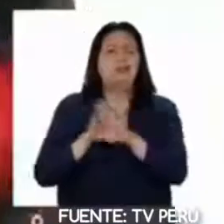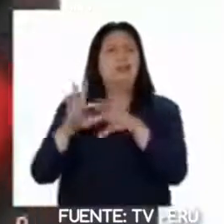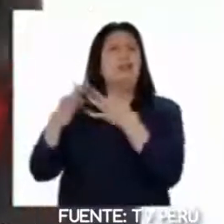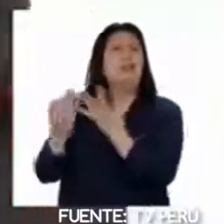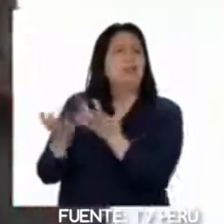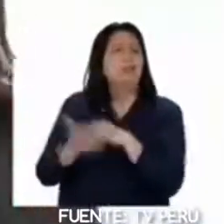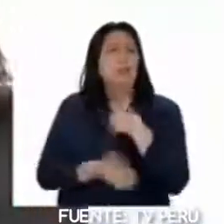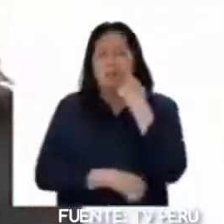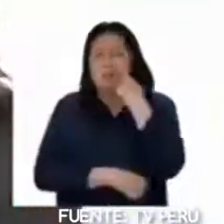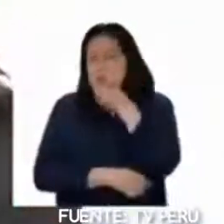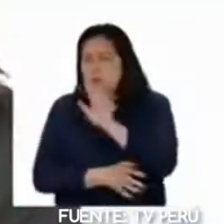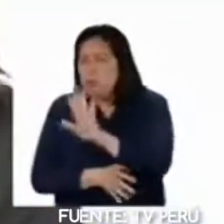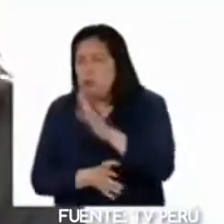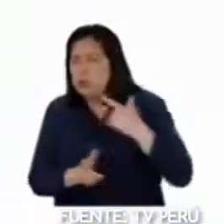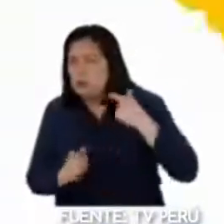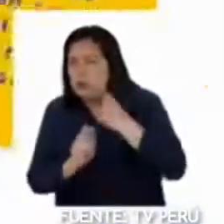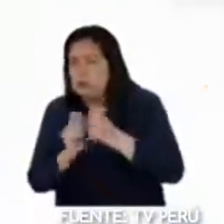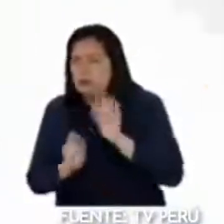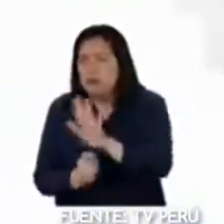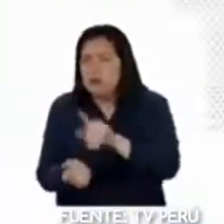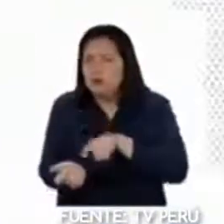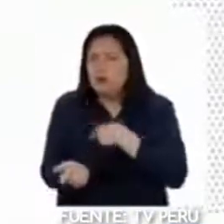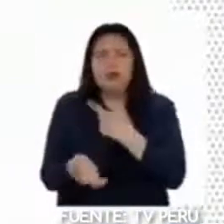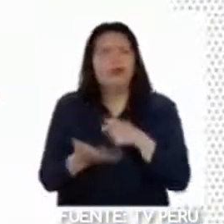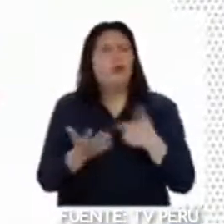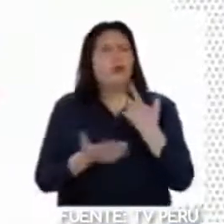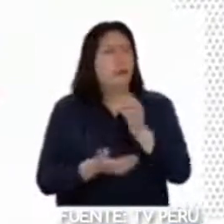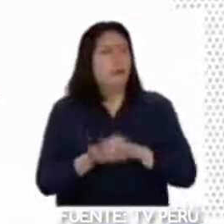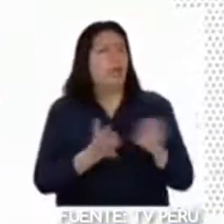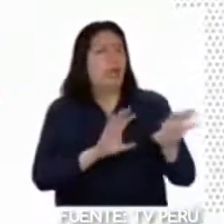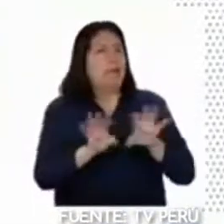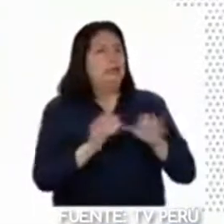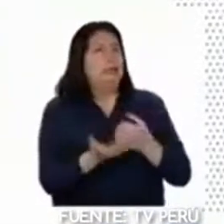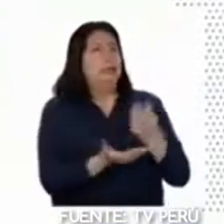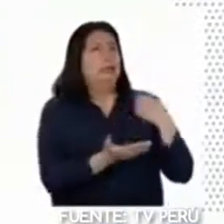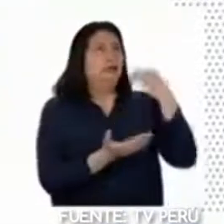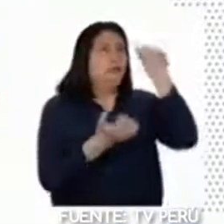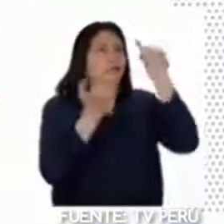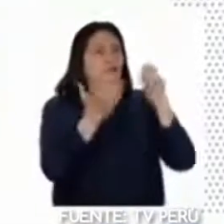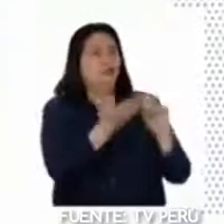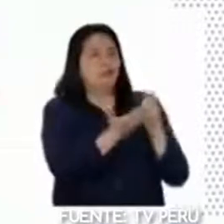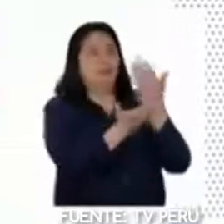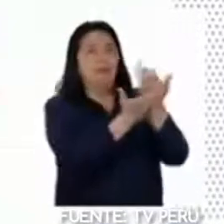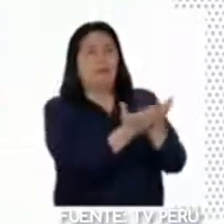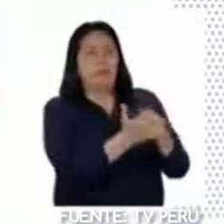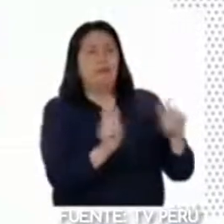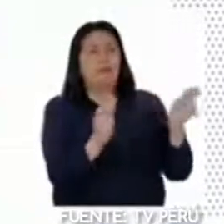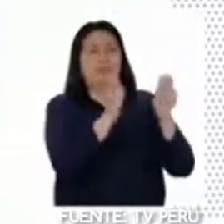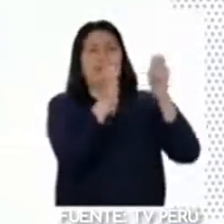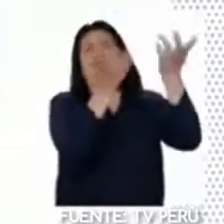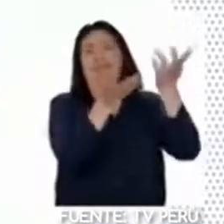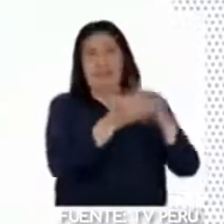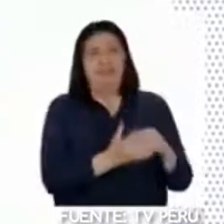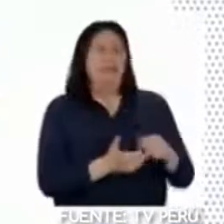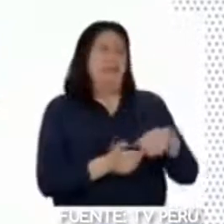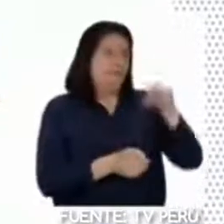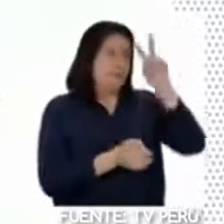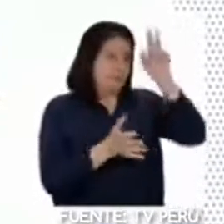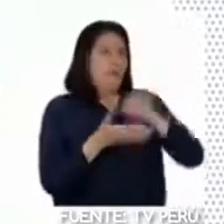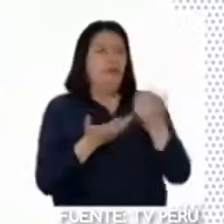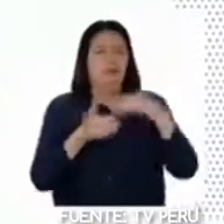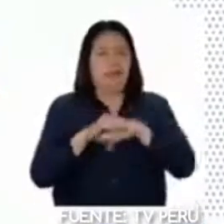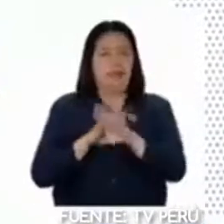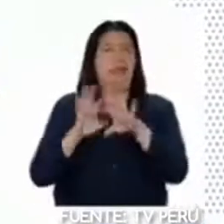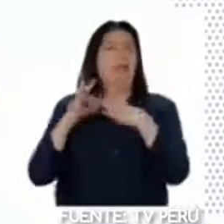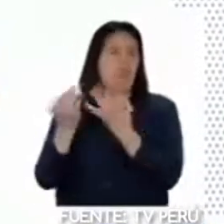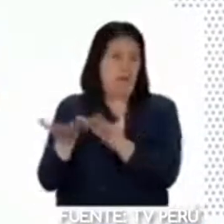familias, conociendo sus tradiciones y costumbres con la finalidad de elaborar una propuesta para celebrar las fiestas patrias en familia. Eso sí,